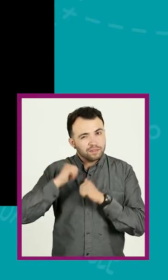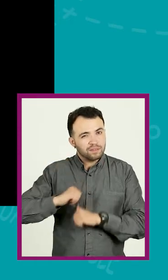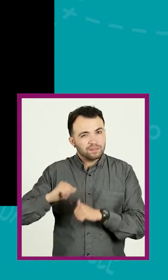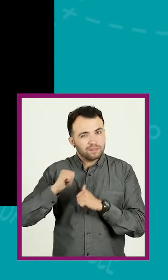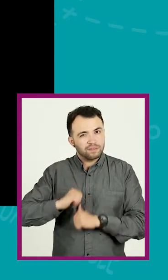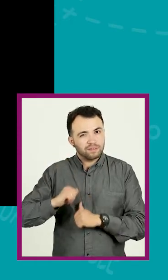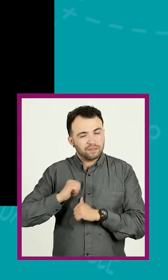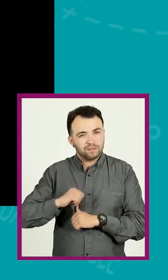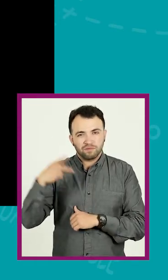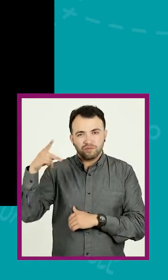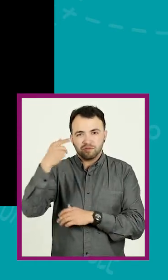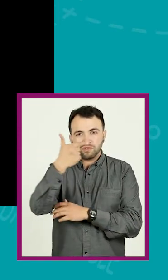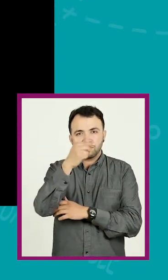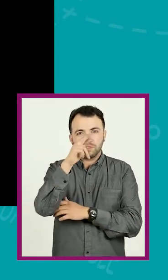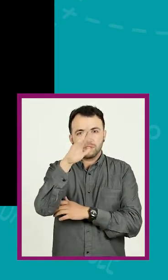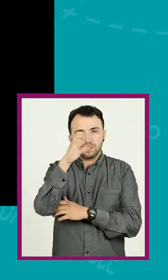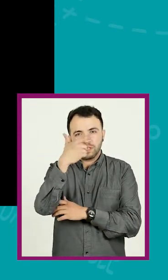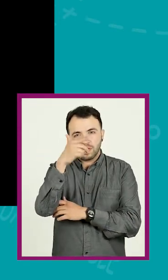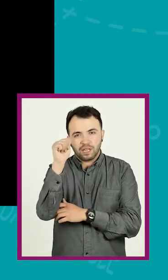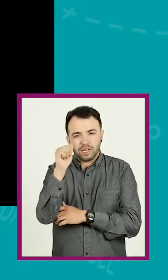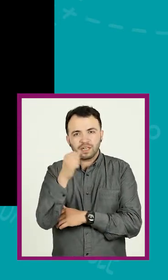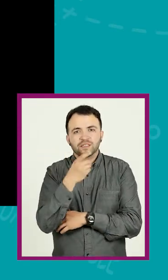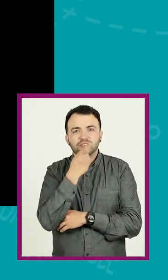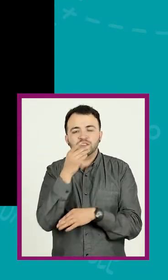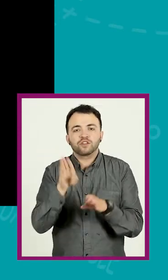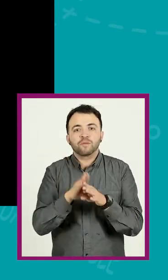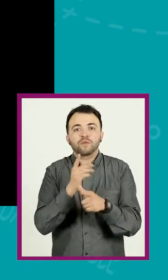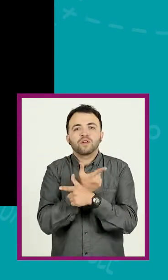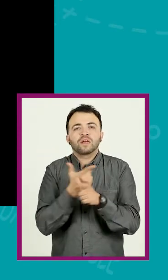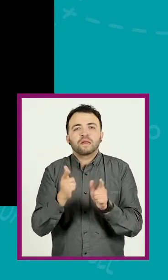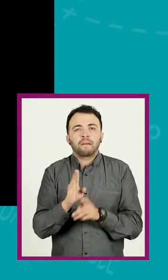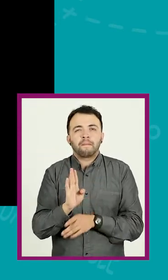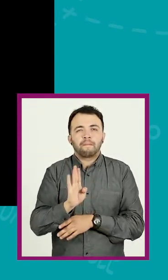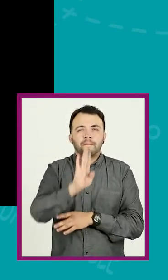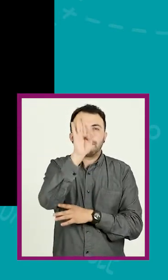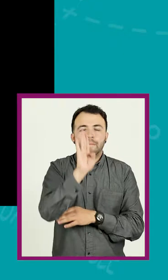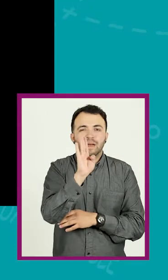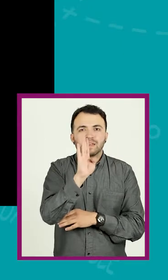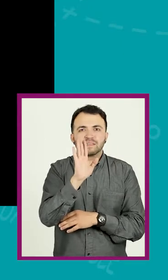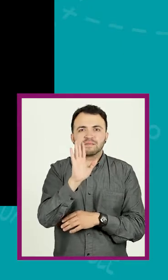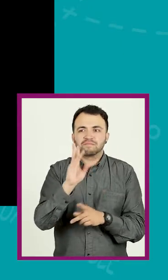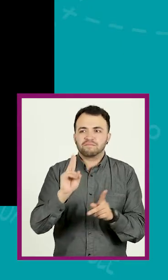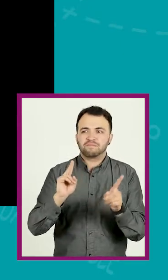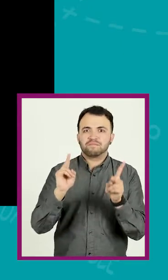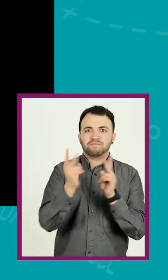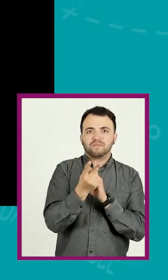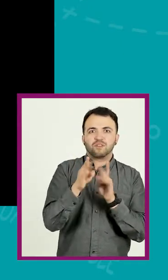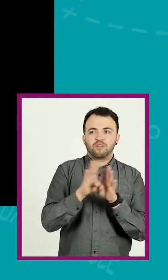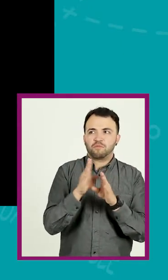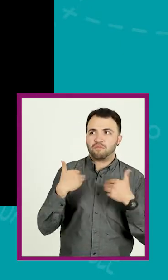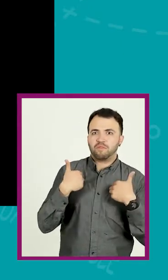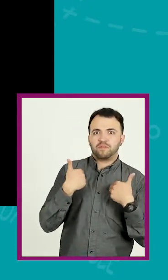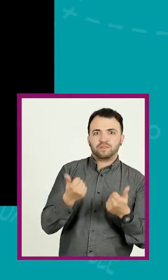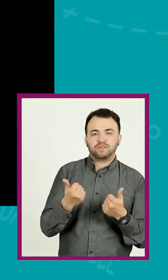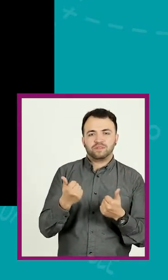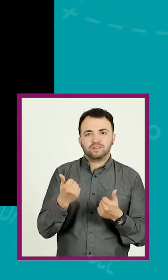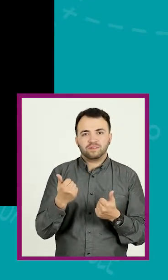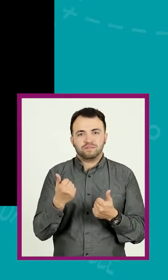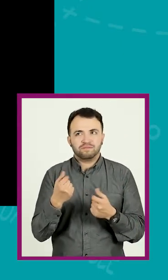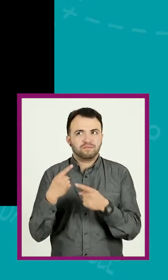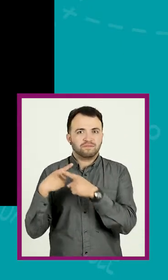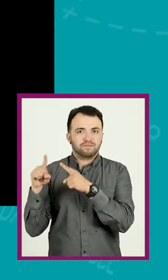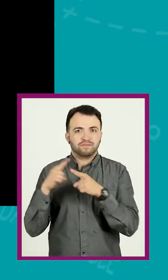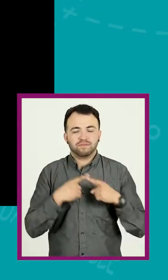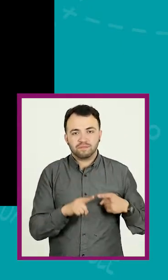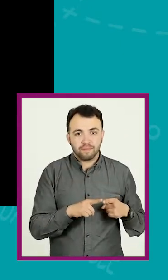En la antigüedad, la civilización griega concebía la libertad de una manera que podría parecer contradictoria con nuestra forma